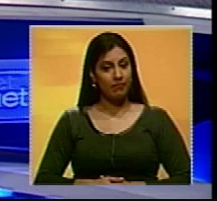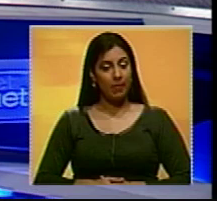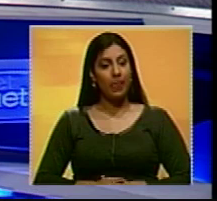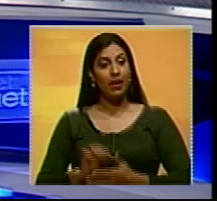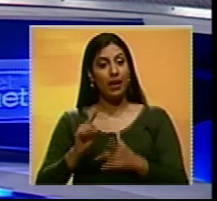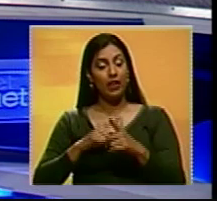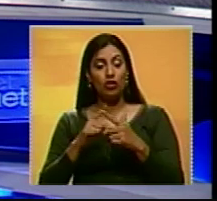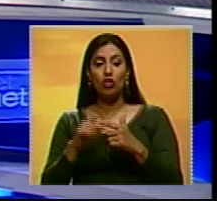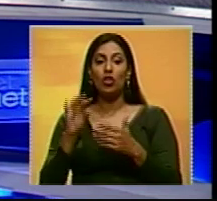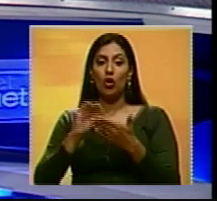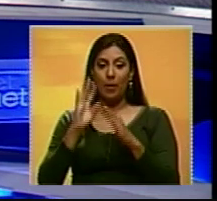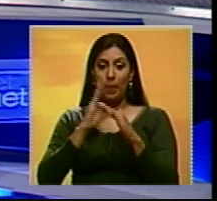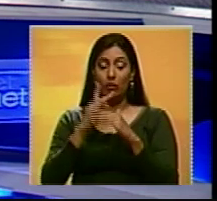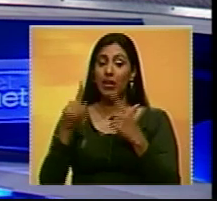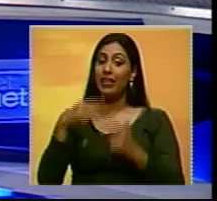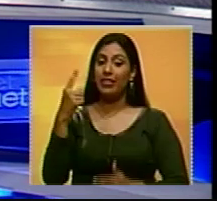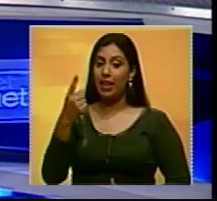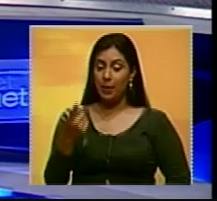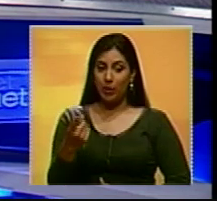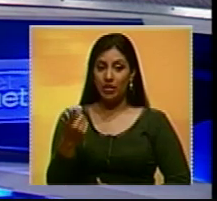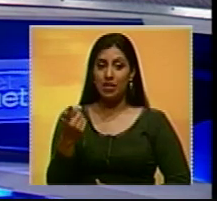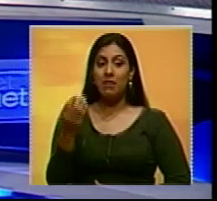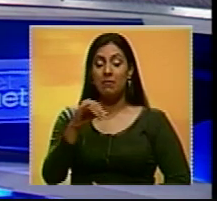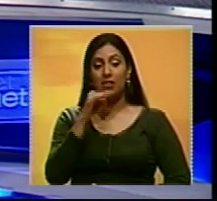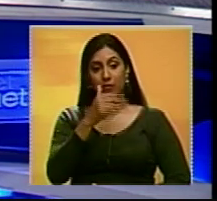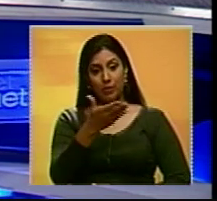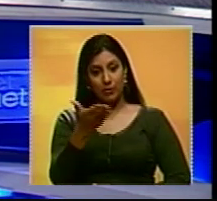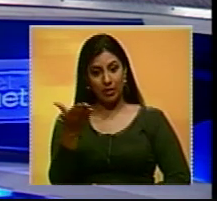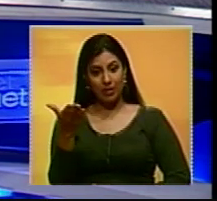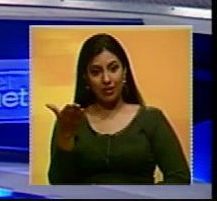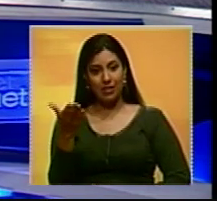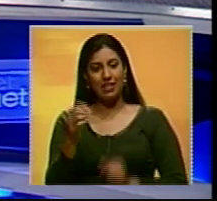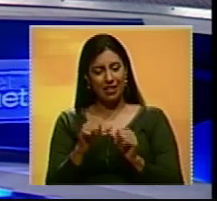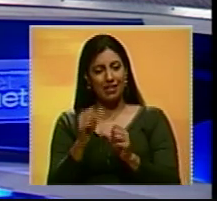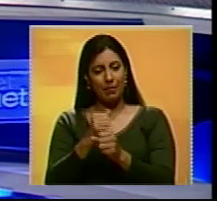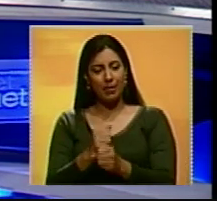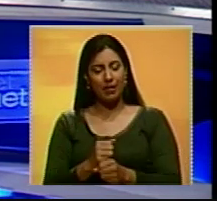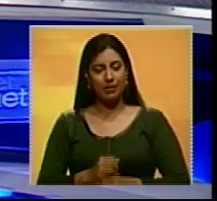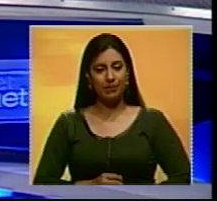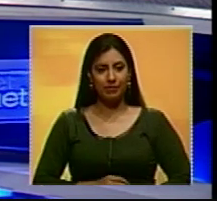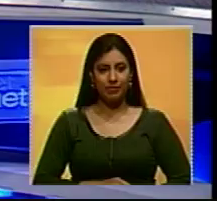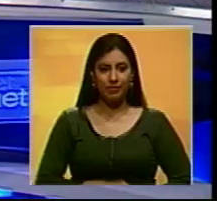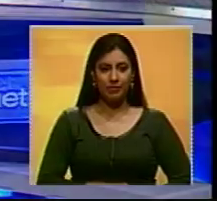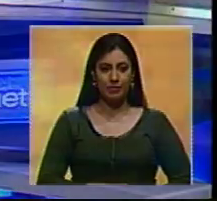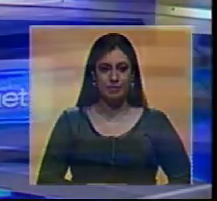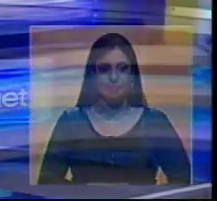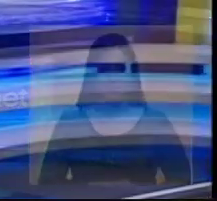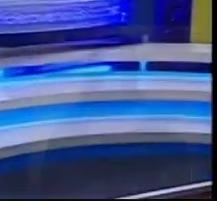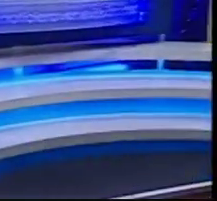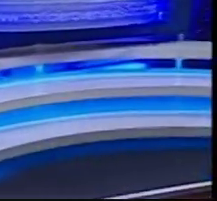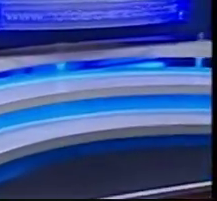Amigos, vamos entonces a otra pausa. A regreso tenemos más información para ustedes. Quédense con nosotros.